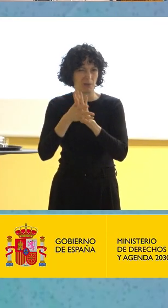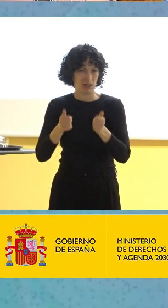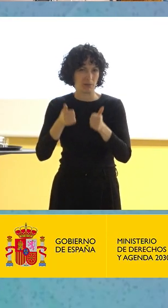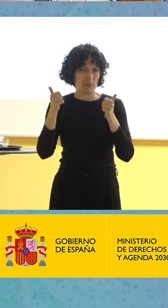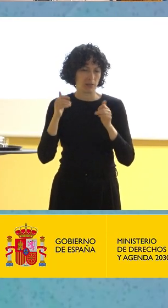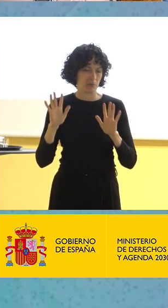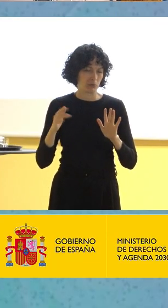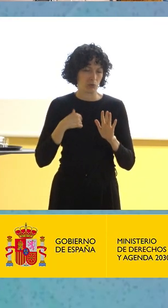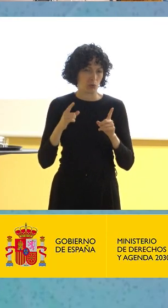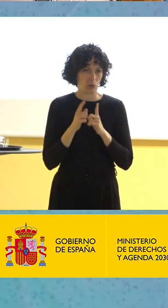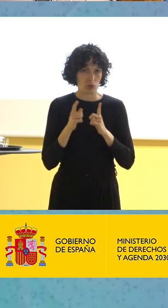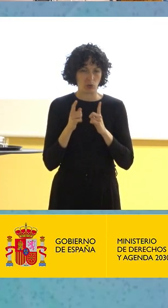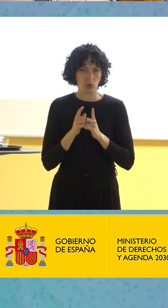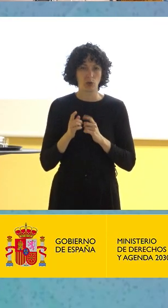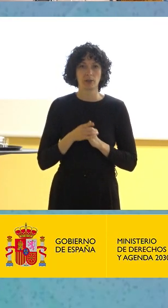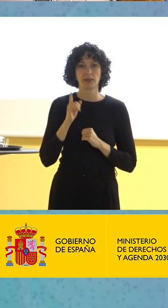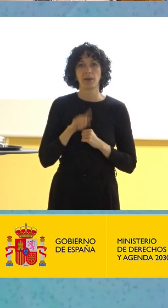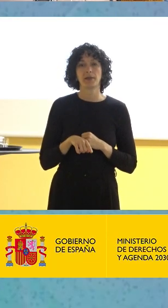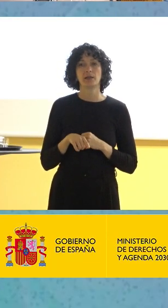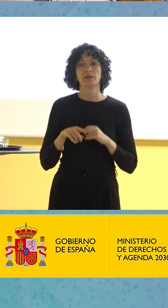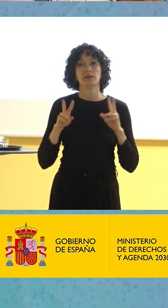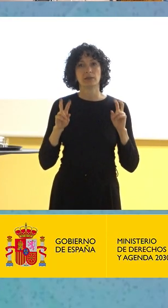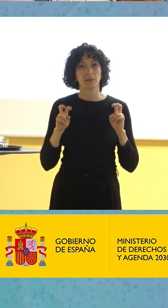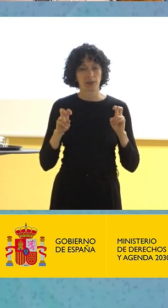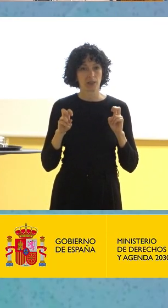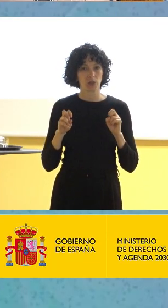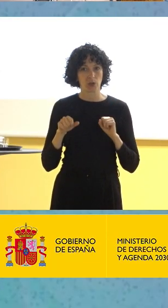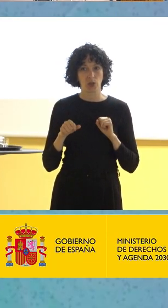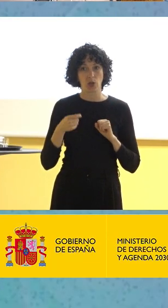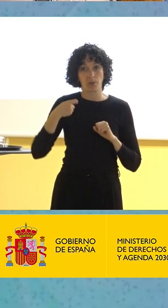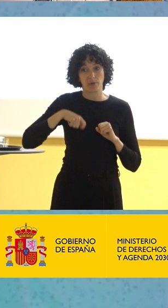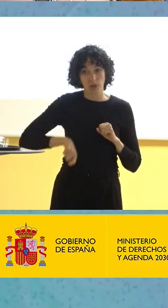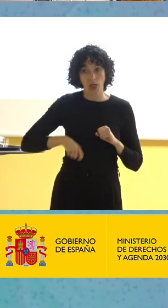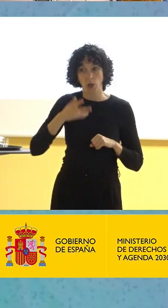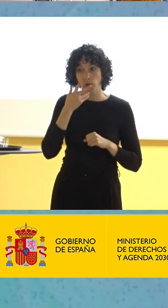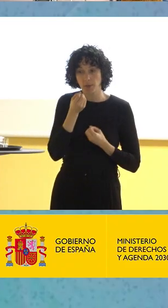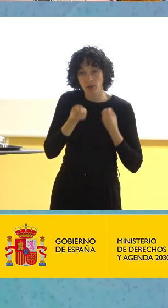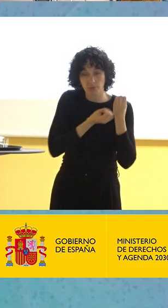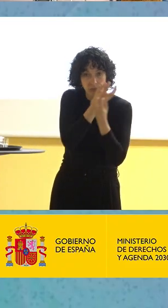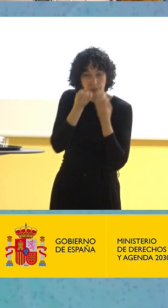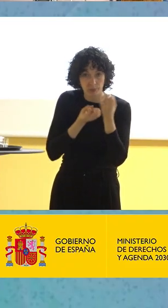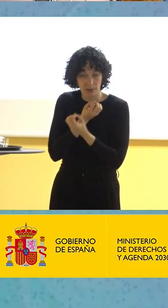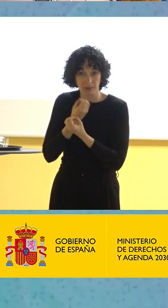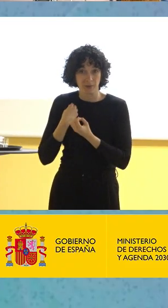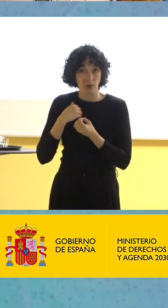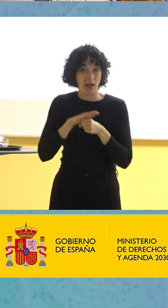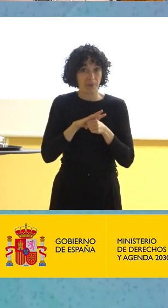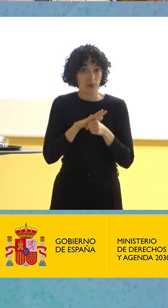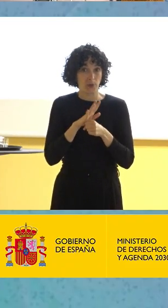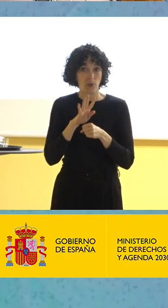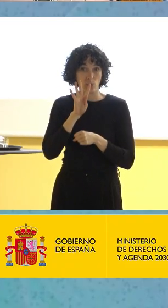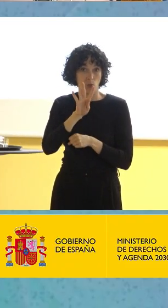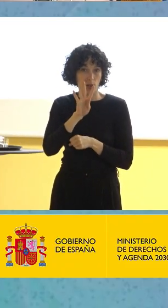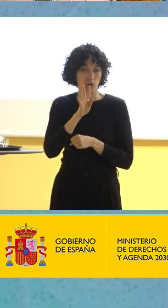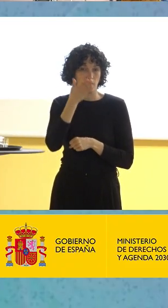ello, y sobre la derivación y los conocimientos entre los profesionales, que son como las 4 áreas que hemos visto más relevantes a